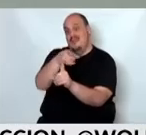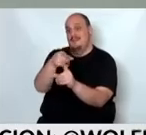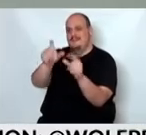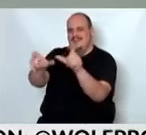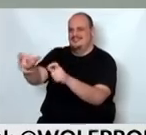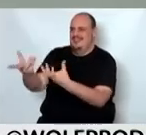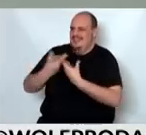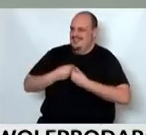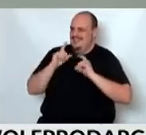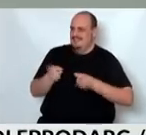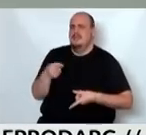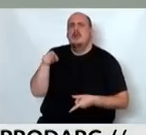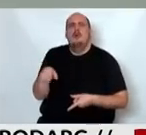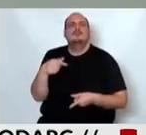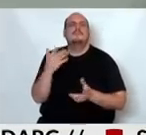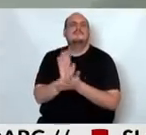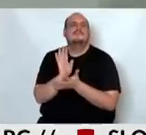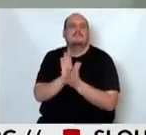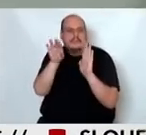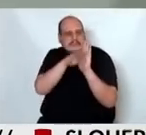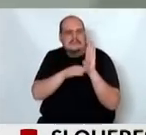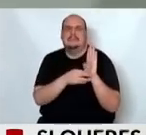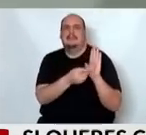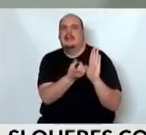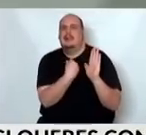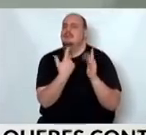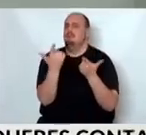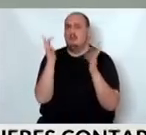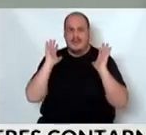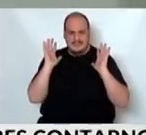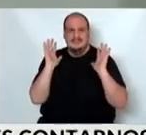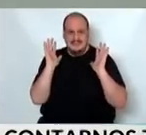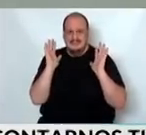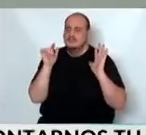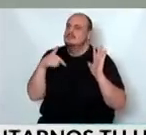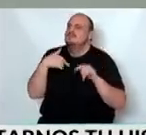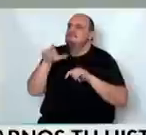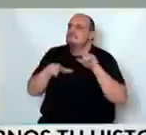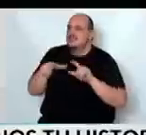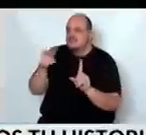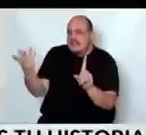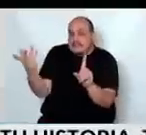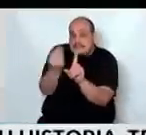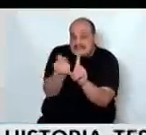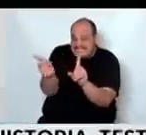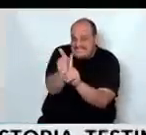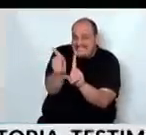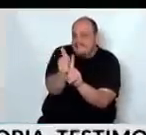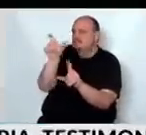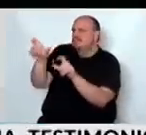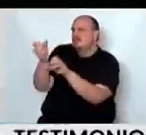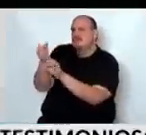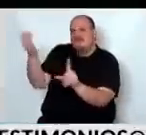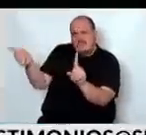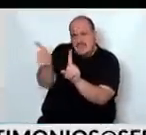Creo que nadie tiene manual al día de hoy, todos lo que hacen, los que hacen lo imposible por acompañarte. Los profesionales